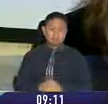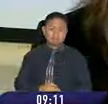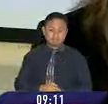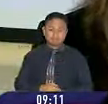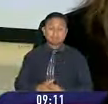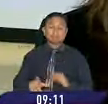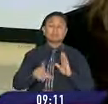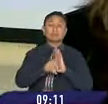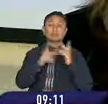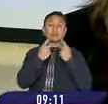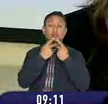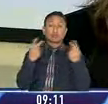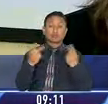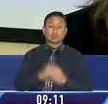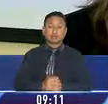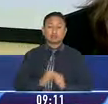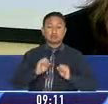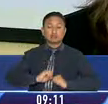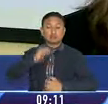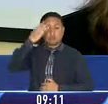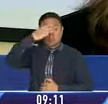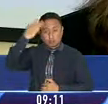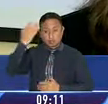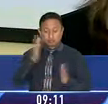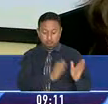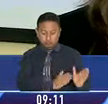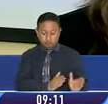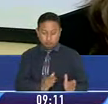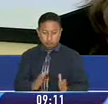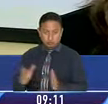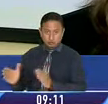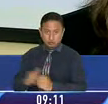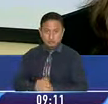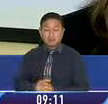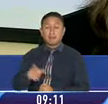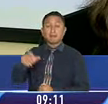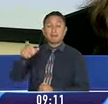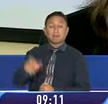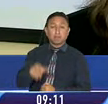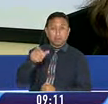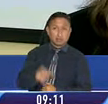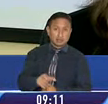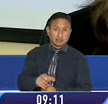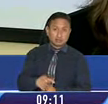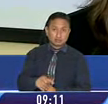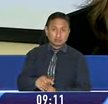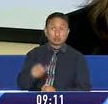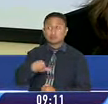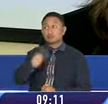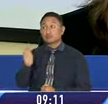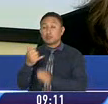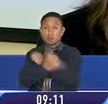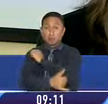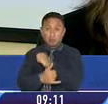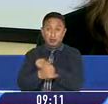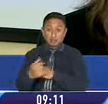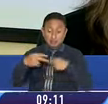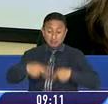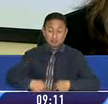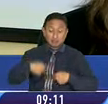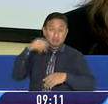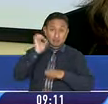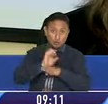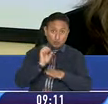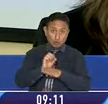políticas públicas para una migración ordenada, para que las personas que que de otras nacionalidades que viven en el